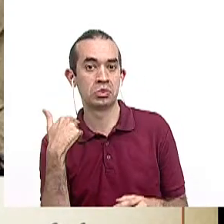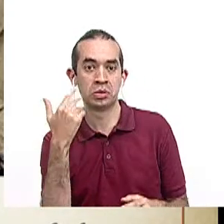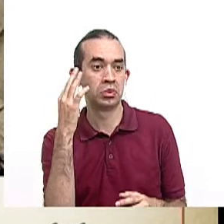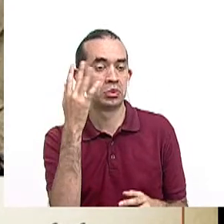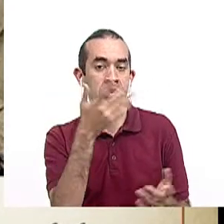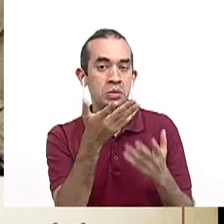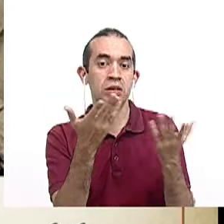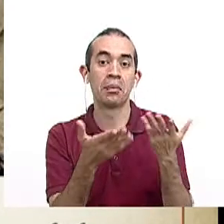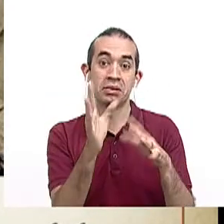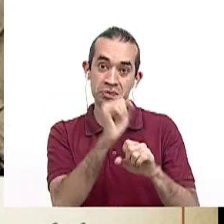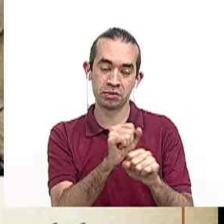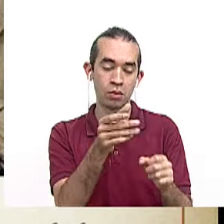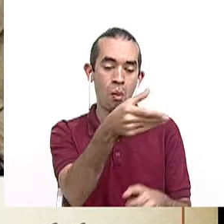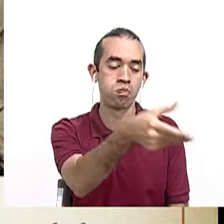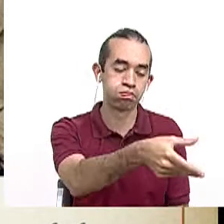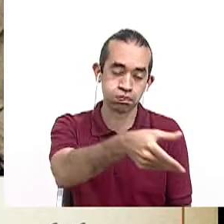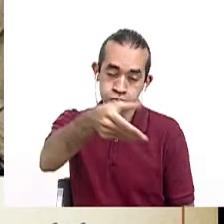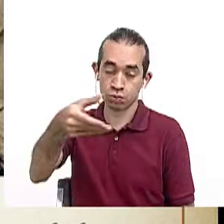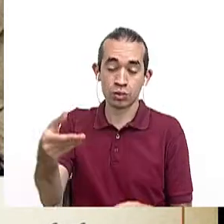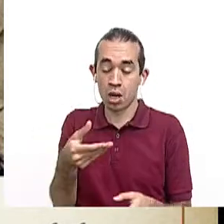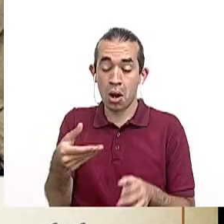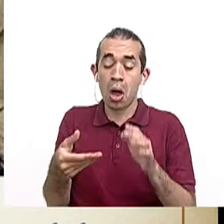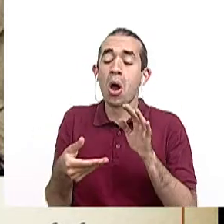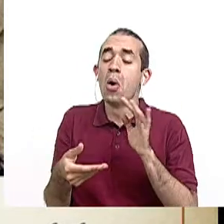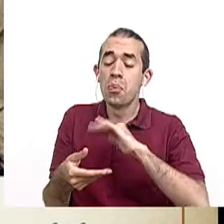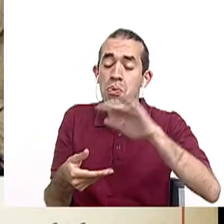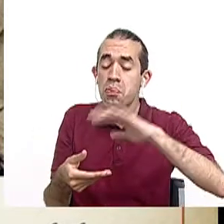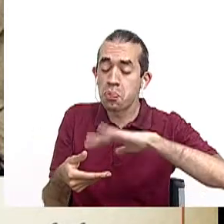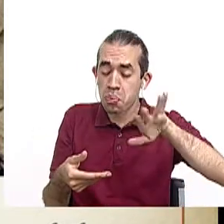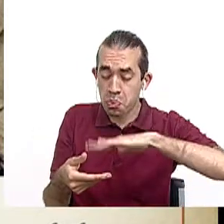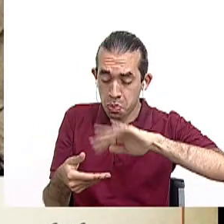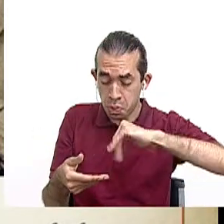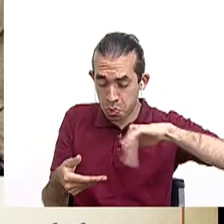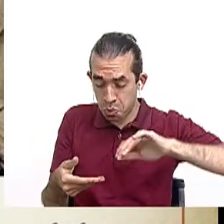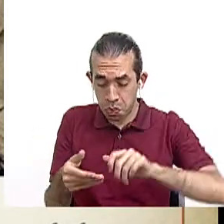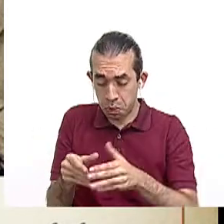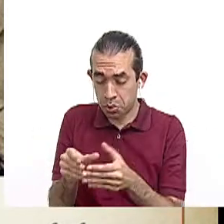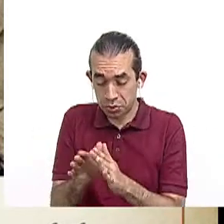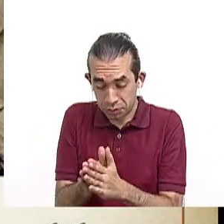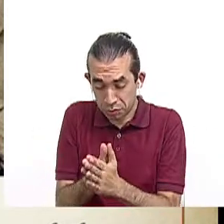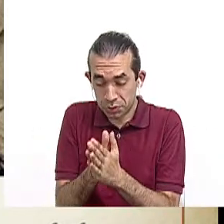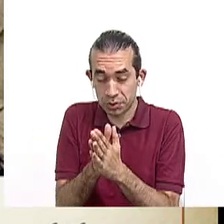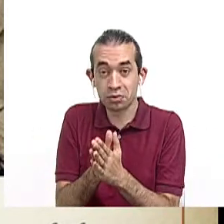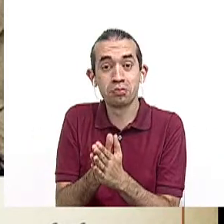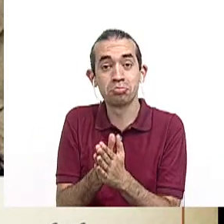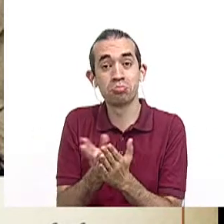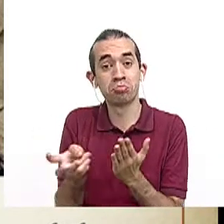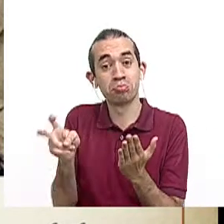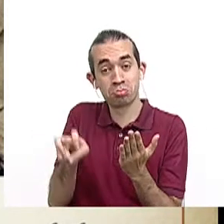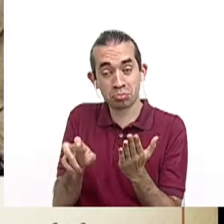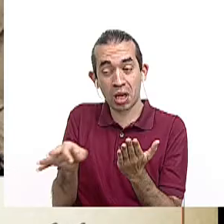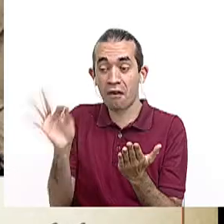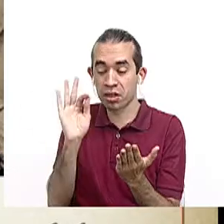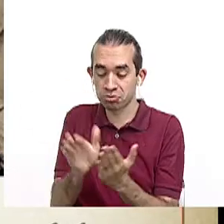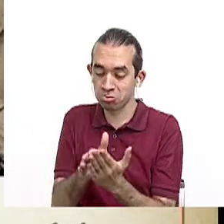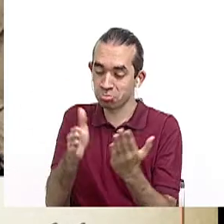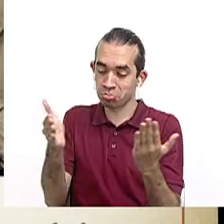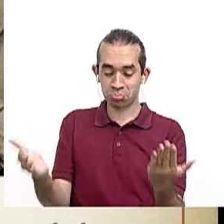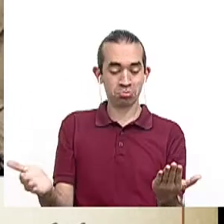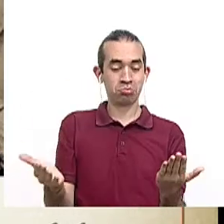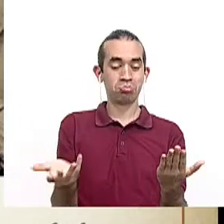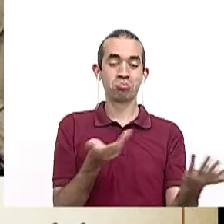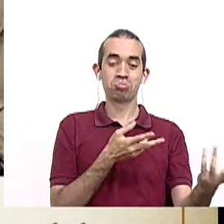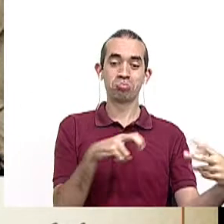guardar. Sería bonito sacarla del baúl, soplar un poquito y sentarse en una tardecita a tomar un café y